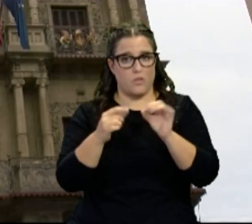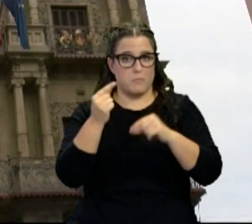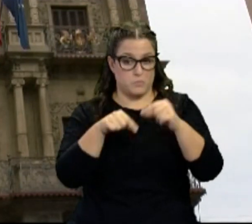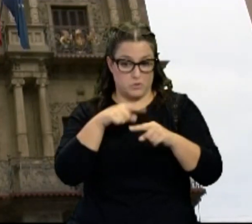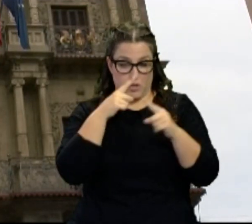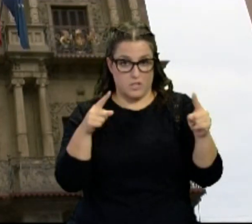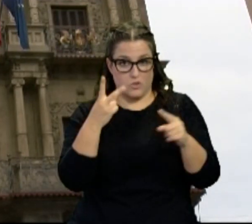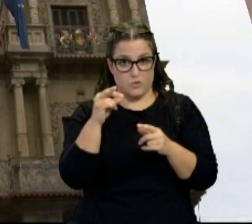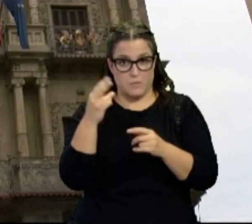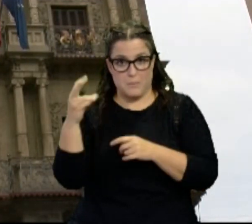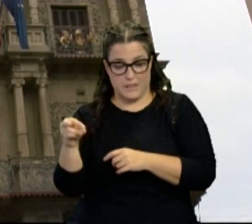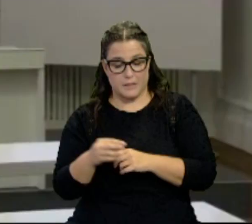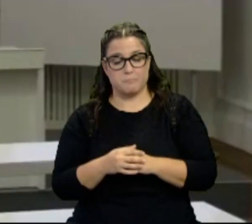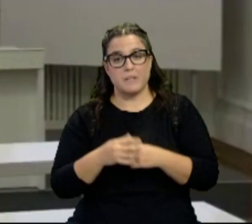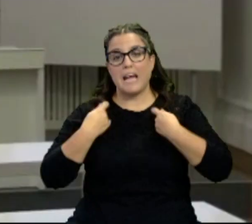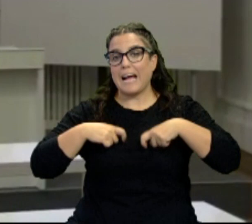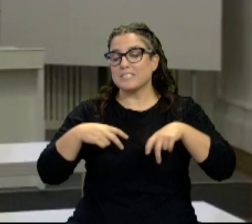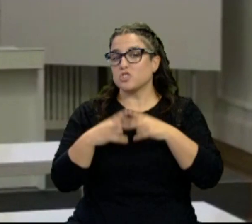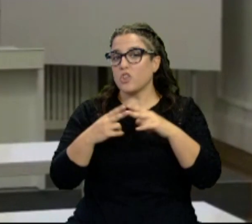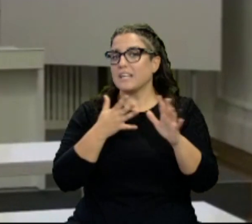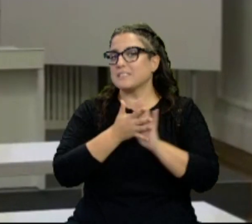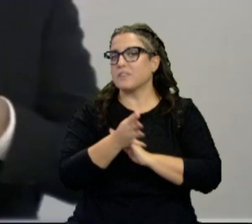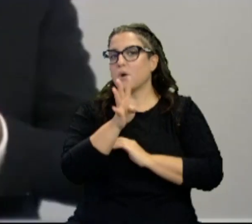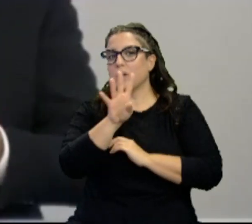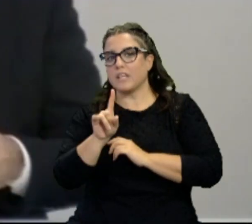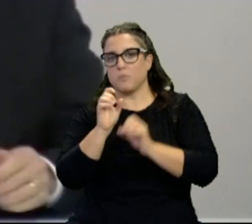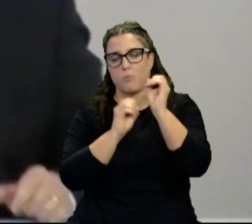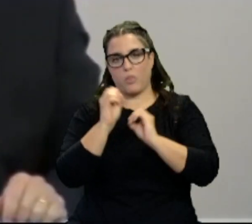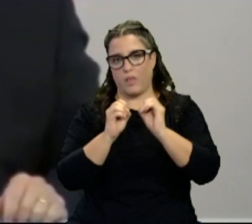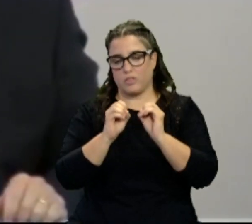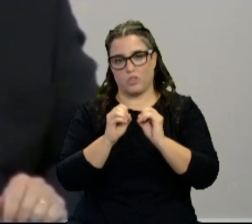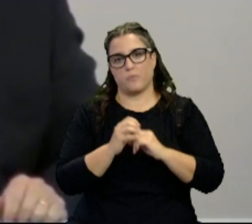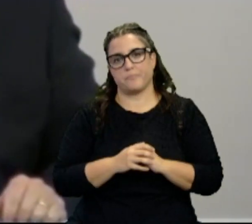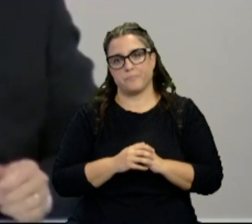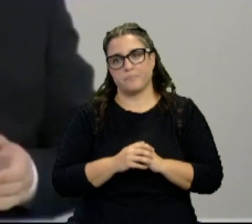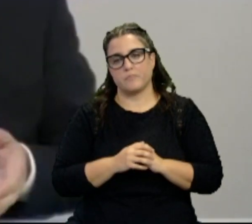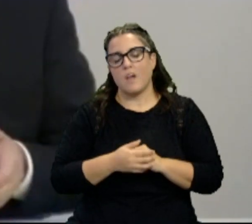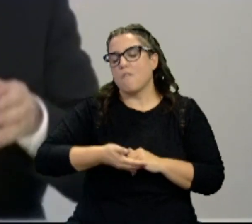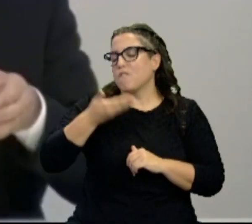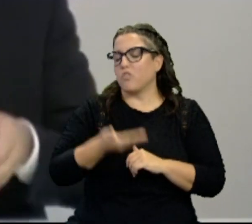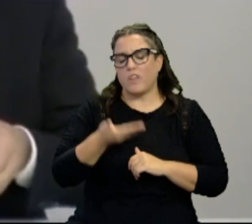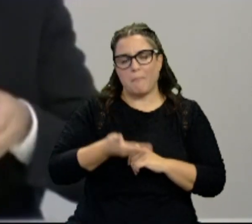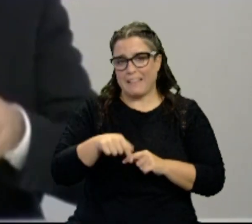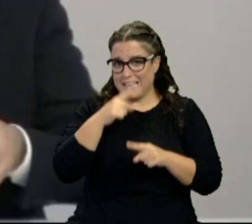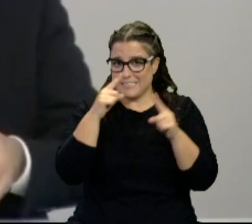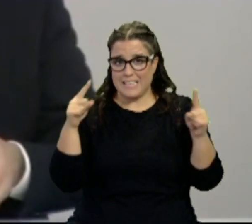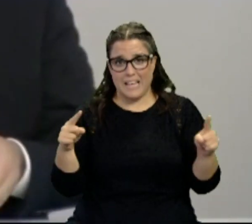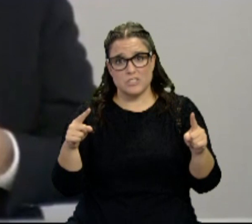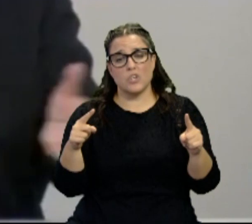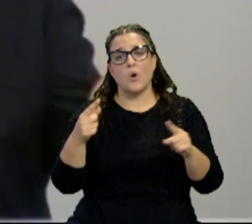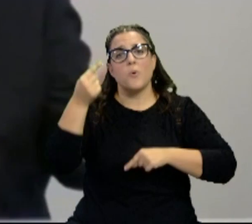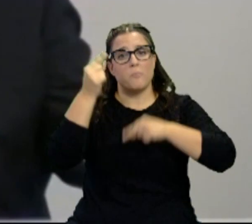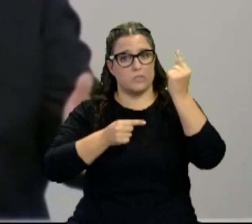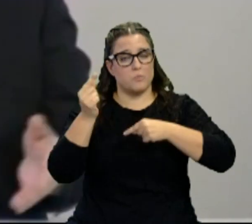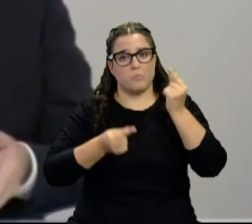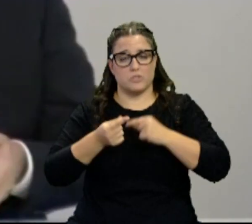2020. El gasto social supone el 41% del total. Es fundamental este año tener presupuesto, lo